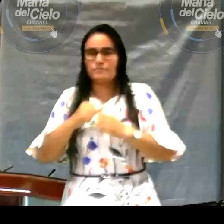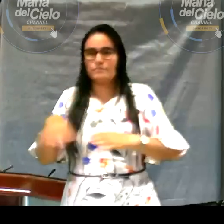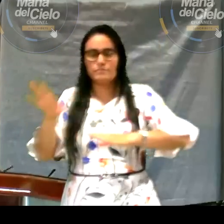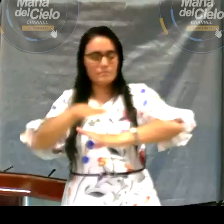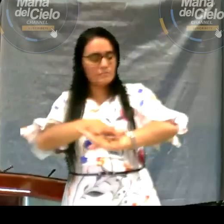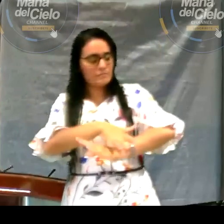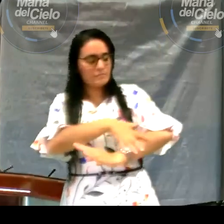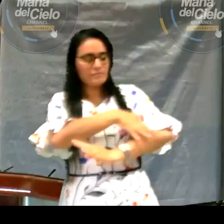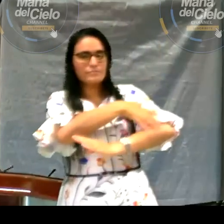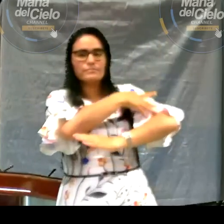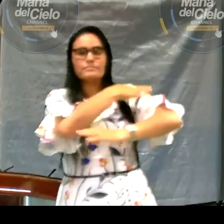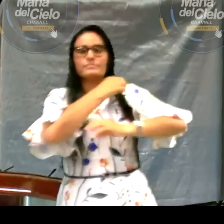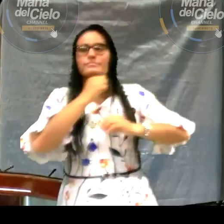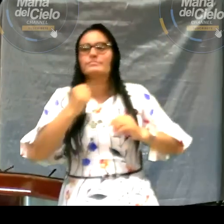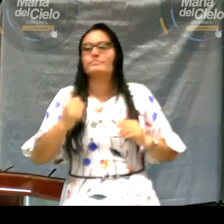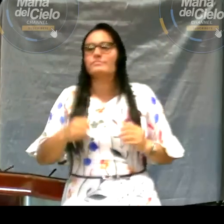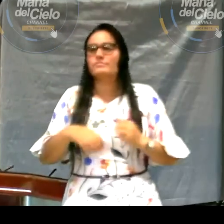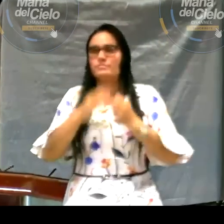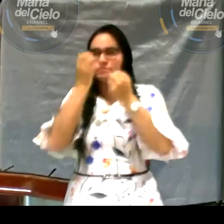alma.